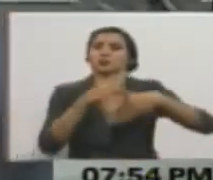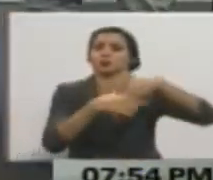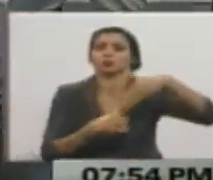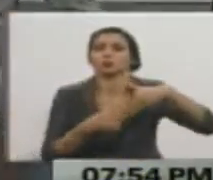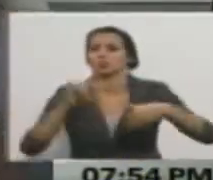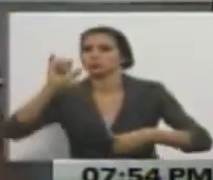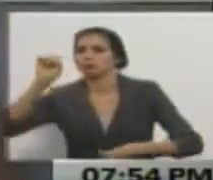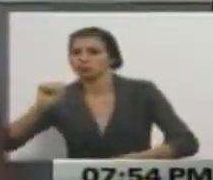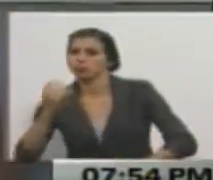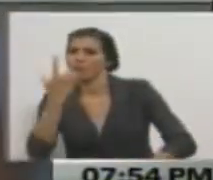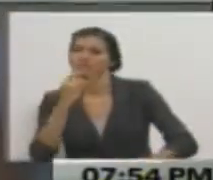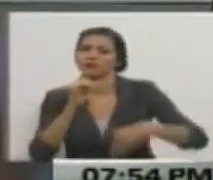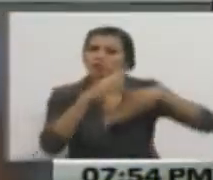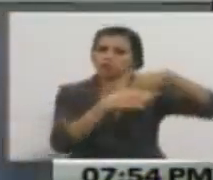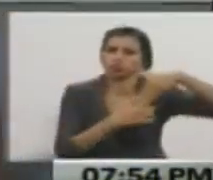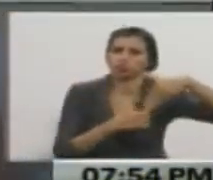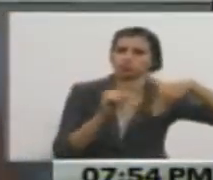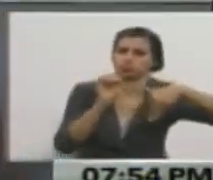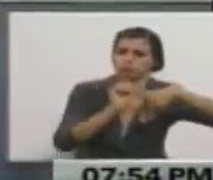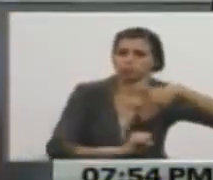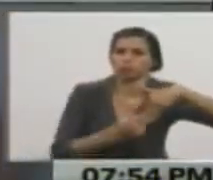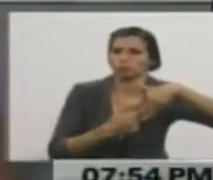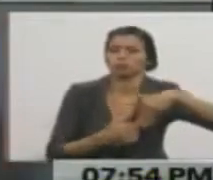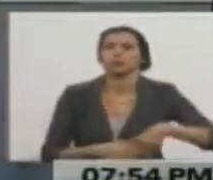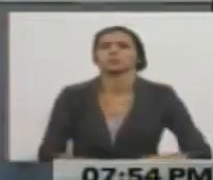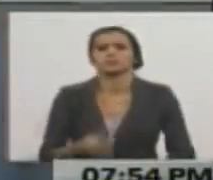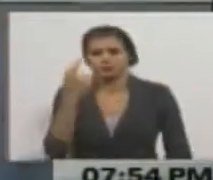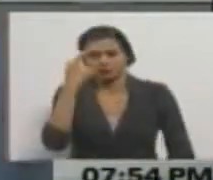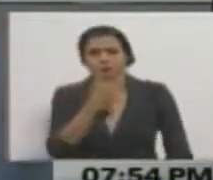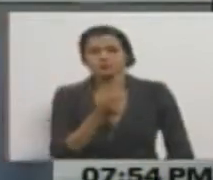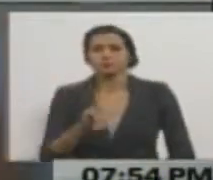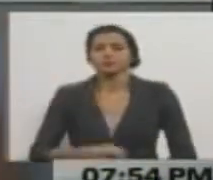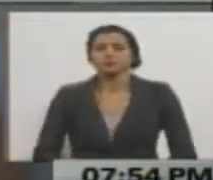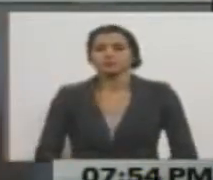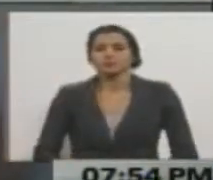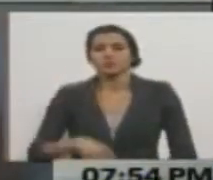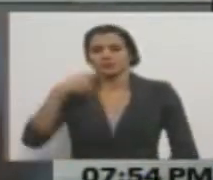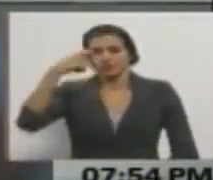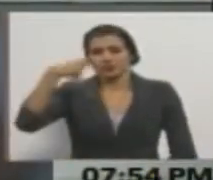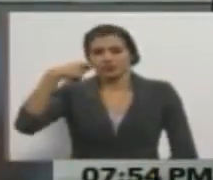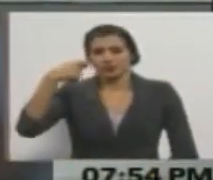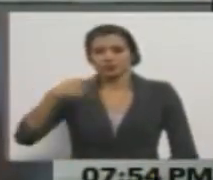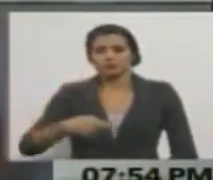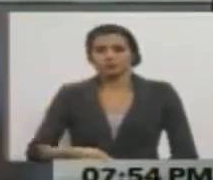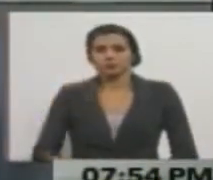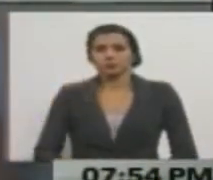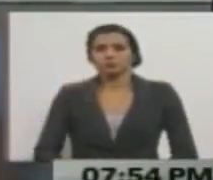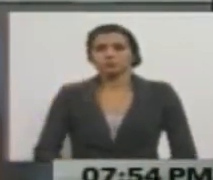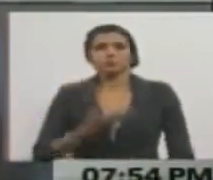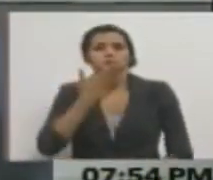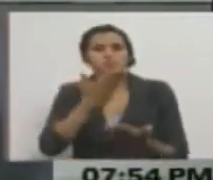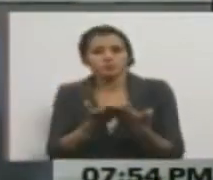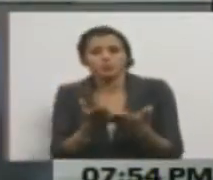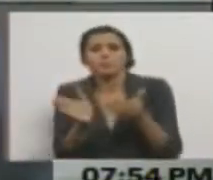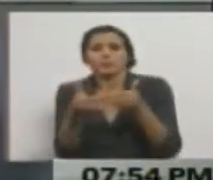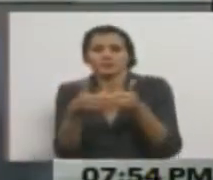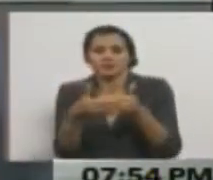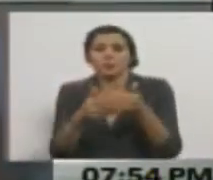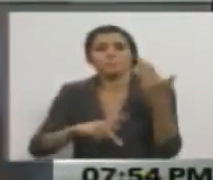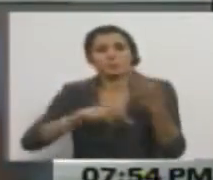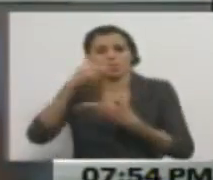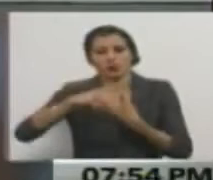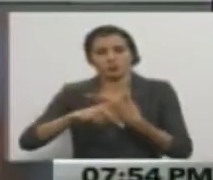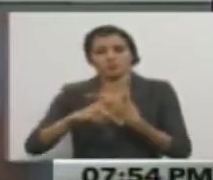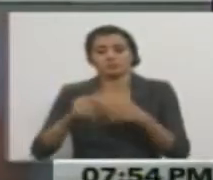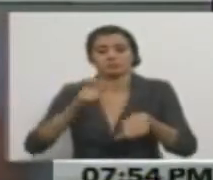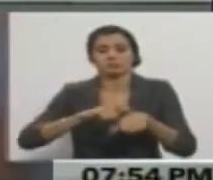saben, me estaba diciendo el señor coordinador, el video que les vamos a proponer para este cierre de Cayendo y Corriendo, ya son